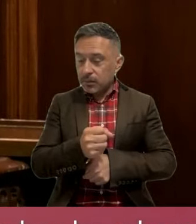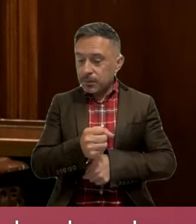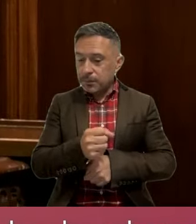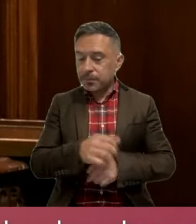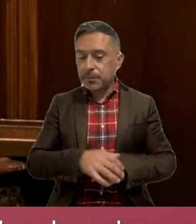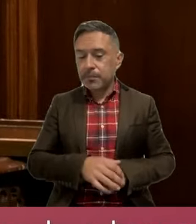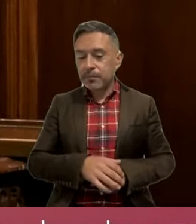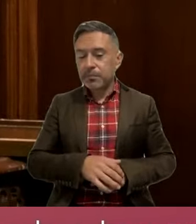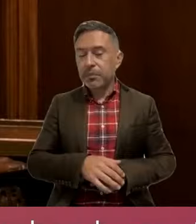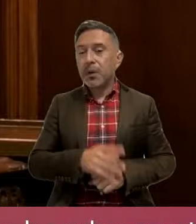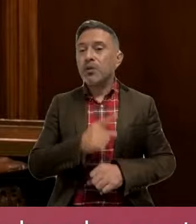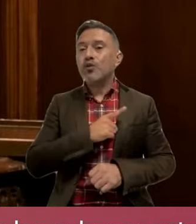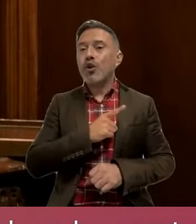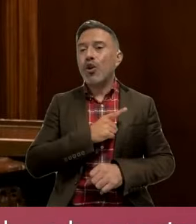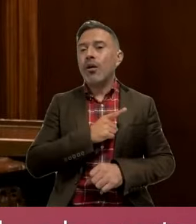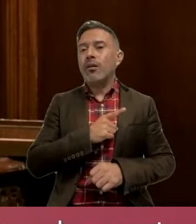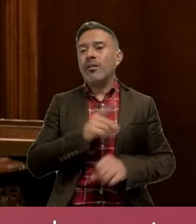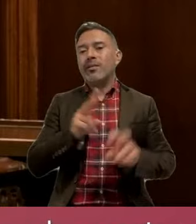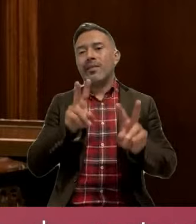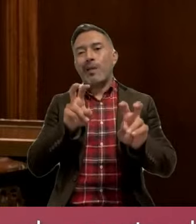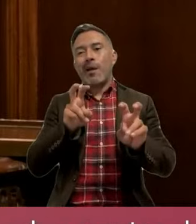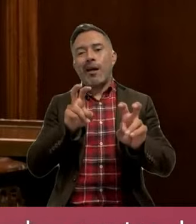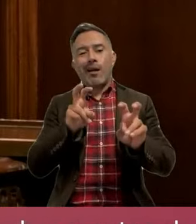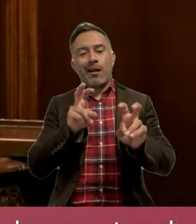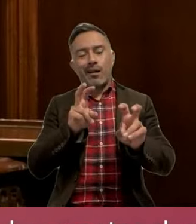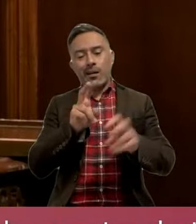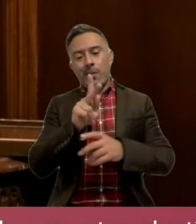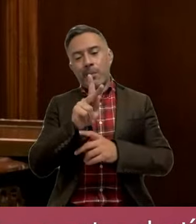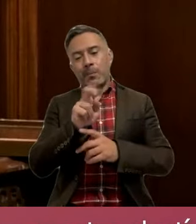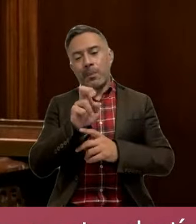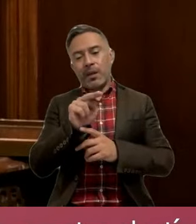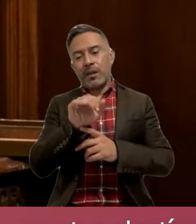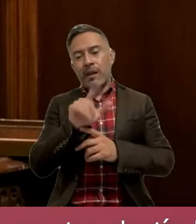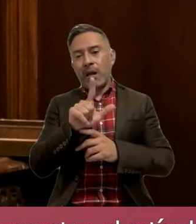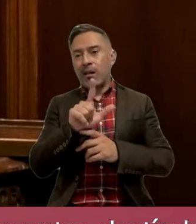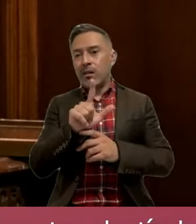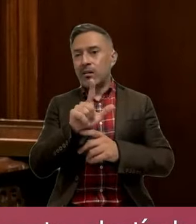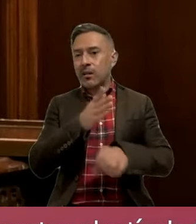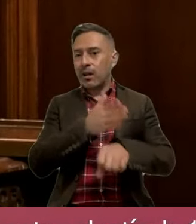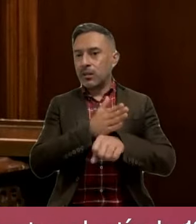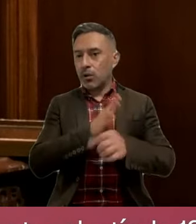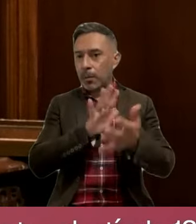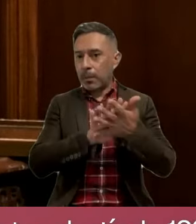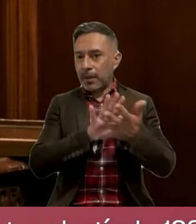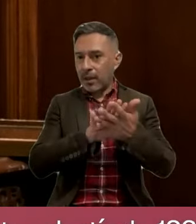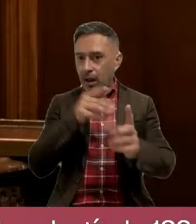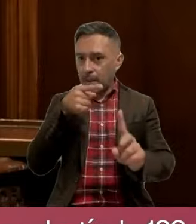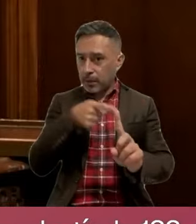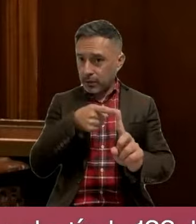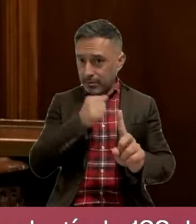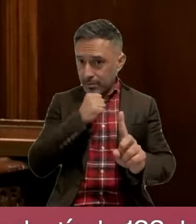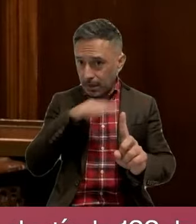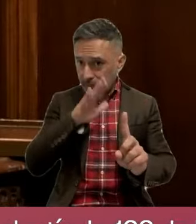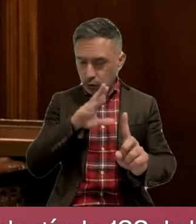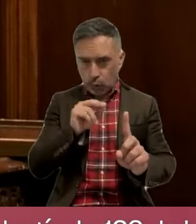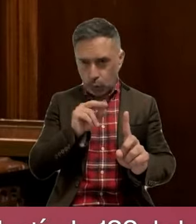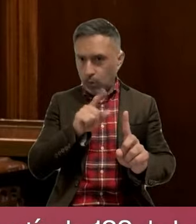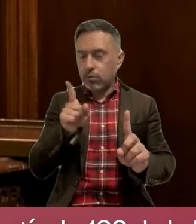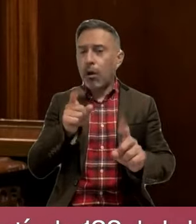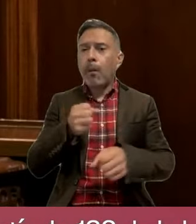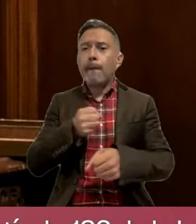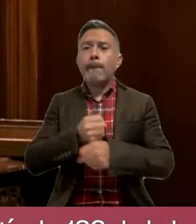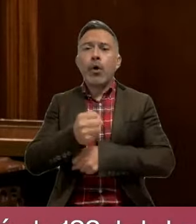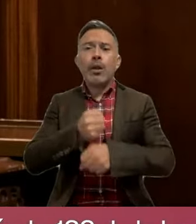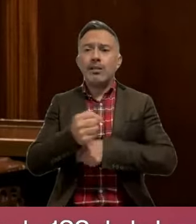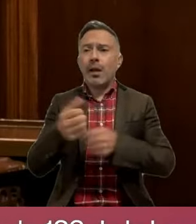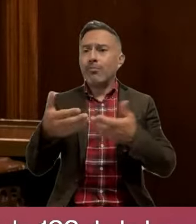hablar de un tipo penal en lo particular, sino porque la violencia, en lo general, es